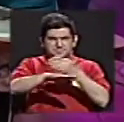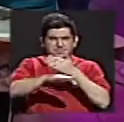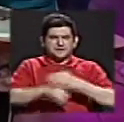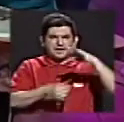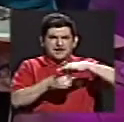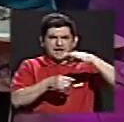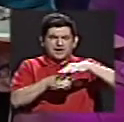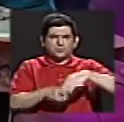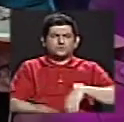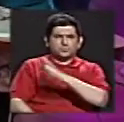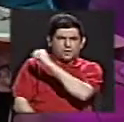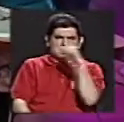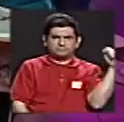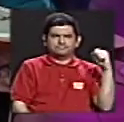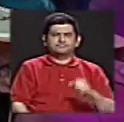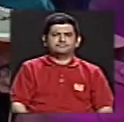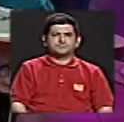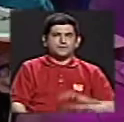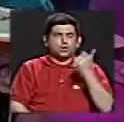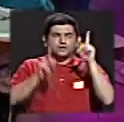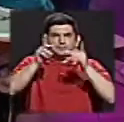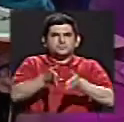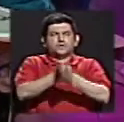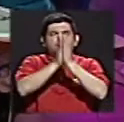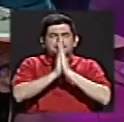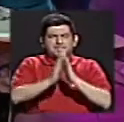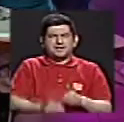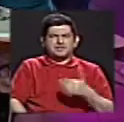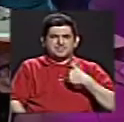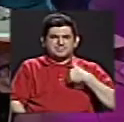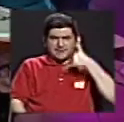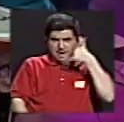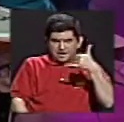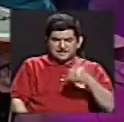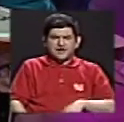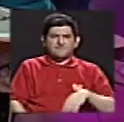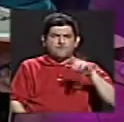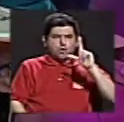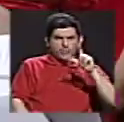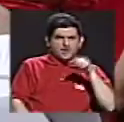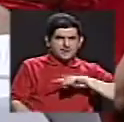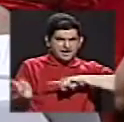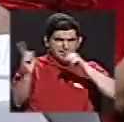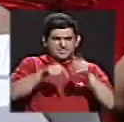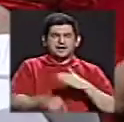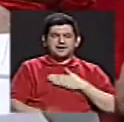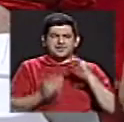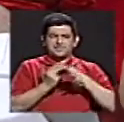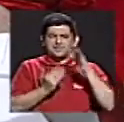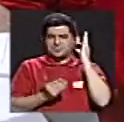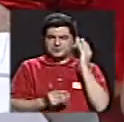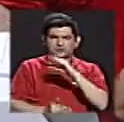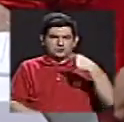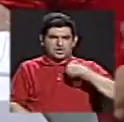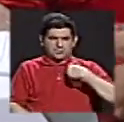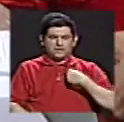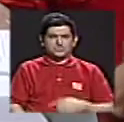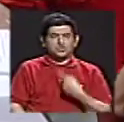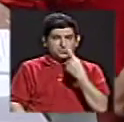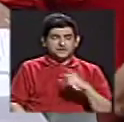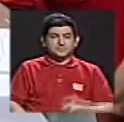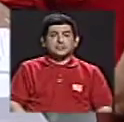en Sarapiquí. Y alguien nos pide, dice, ¿podemos tener el teléfono de doña Lilian para ir a hospedarnos mi esposa y yo? Dice el señor de San José, ¿puede